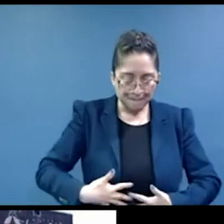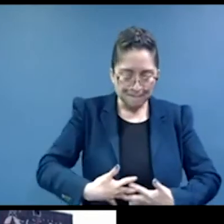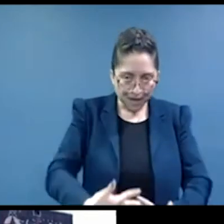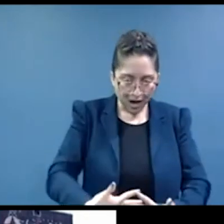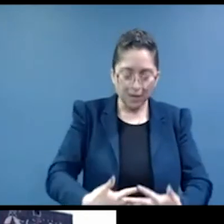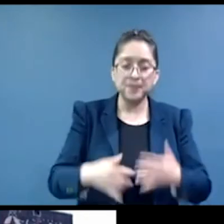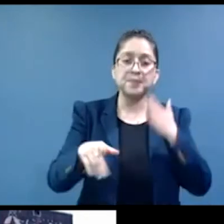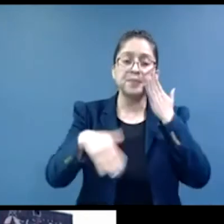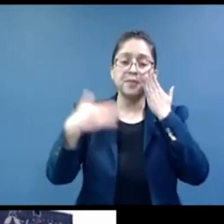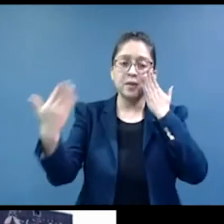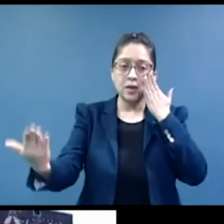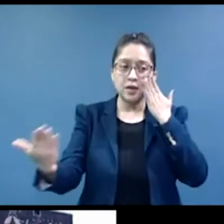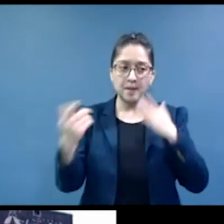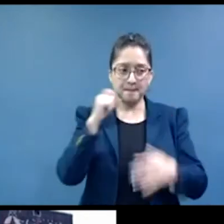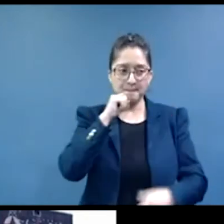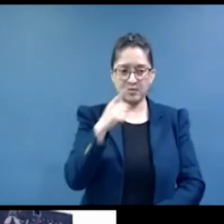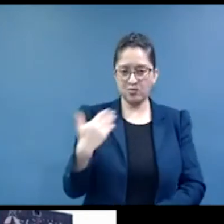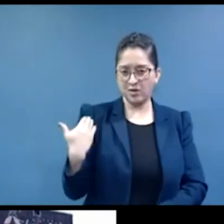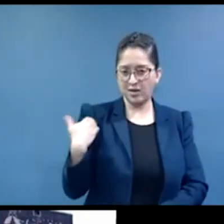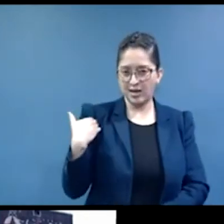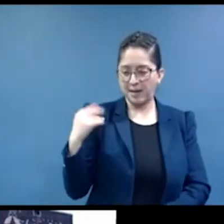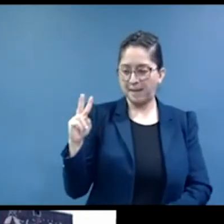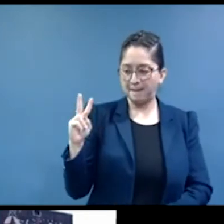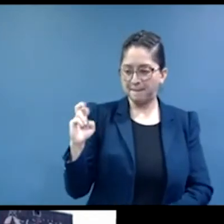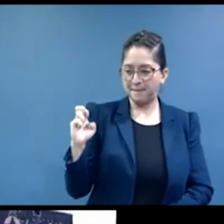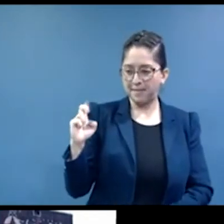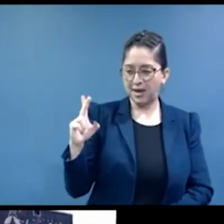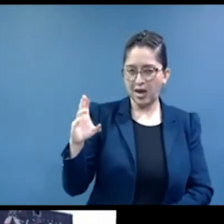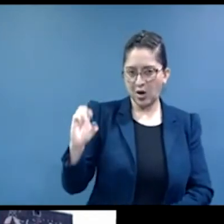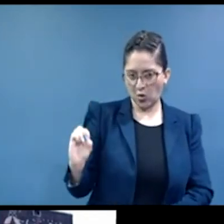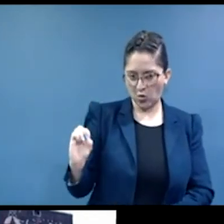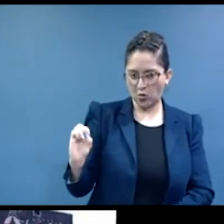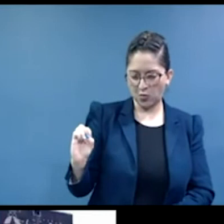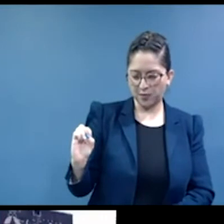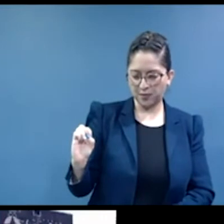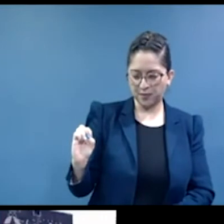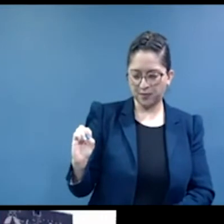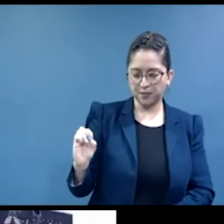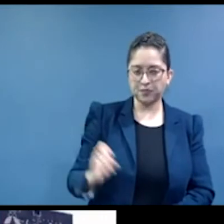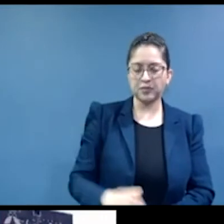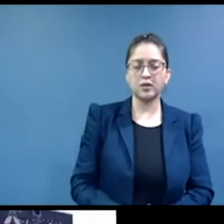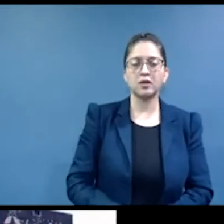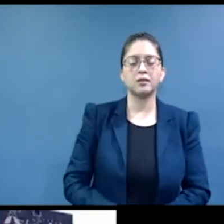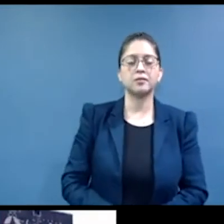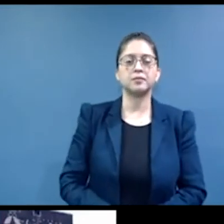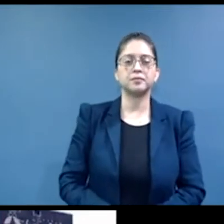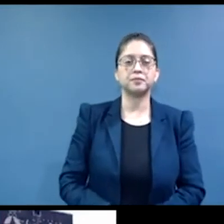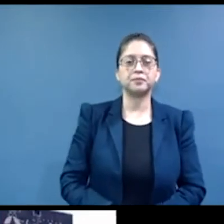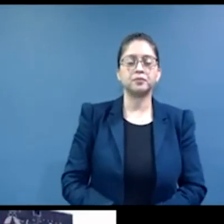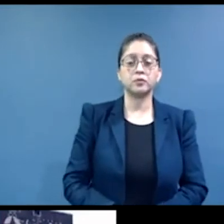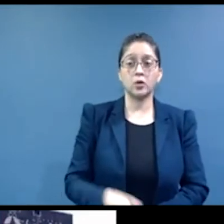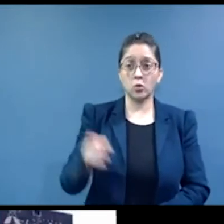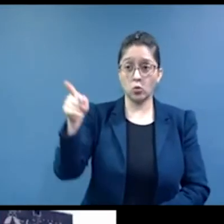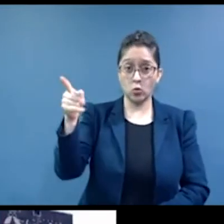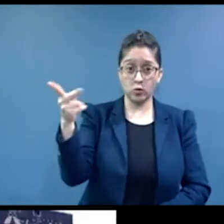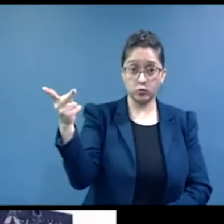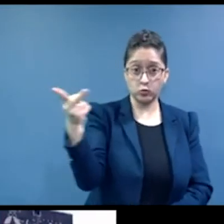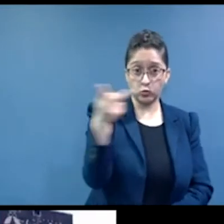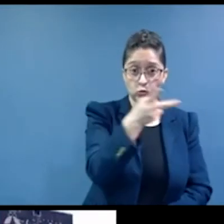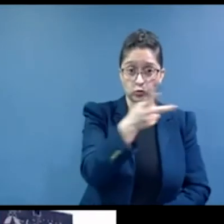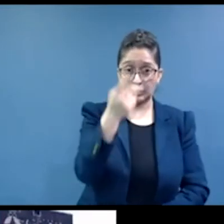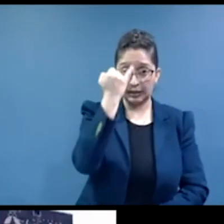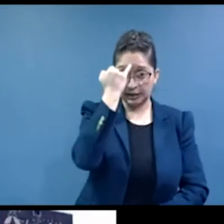que la doctora Vero ya también lo comentaba, ¿no? Creo que ustedes nos exponen dos rutas. Por un lado,